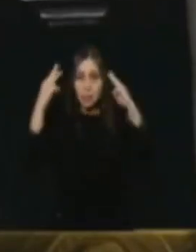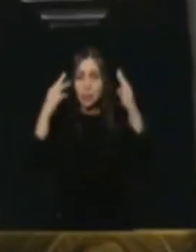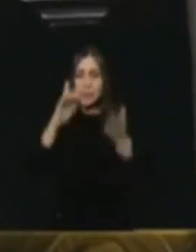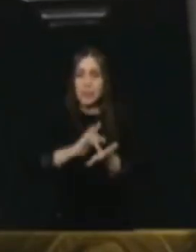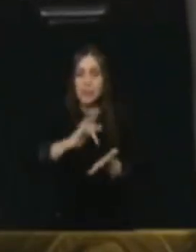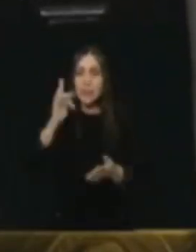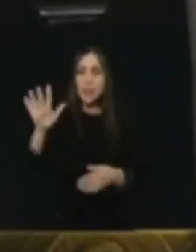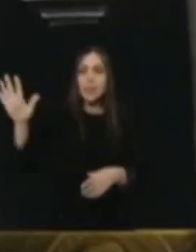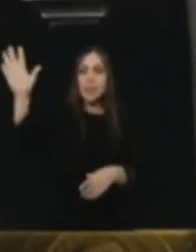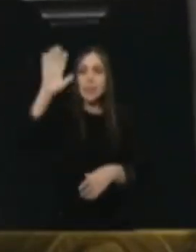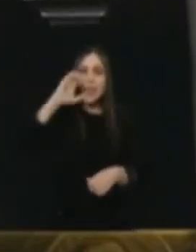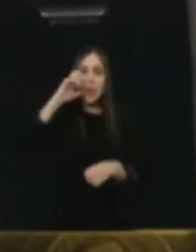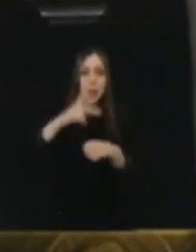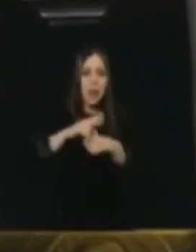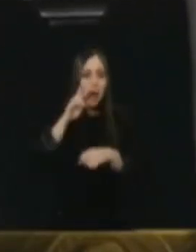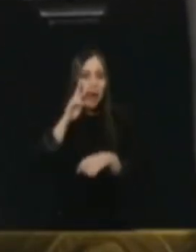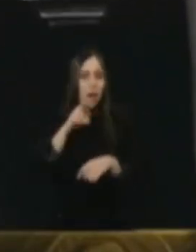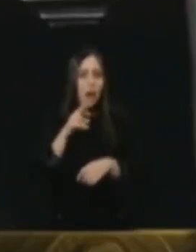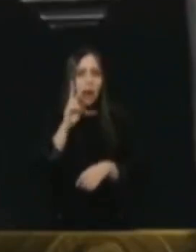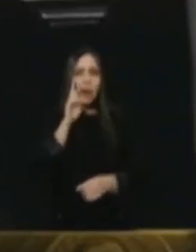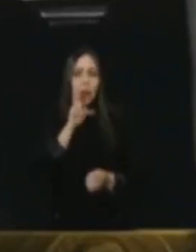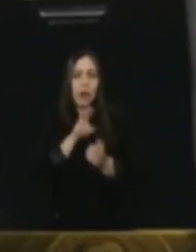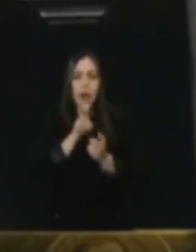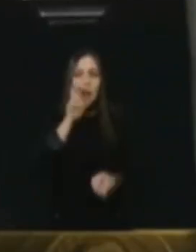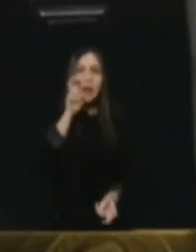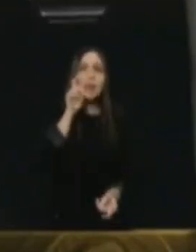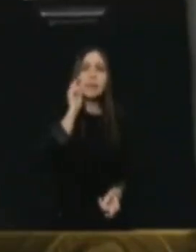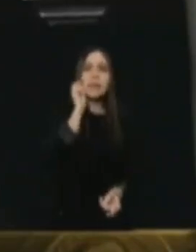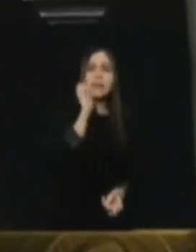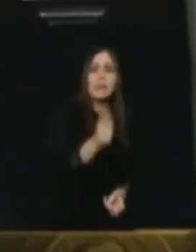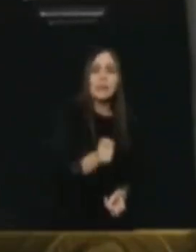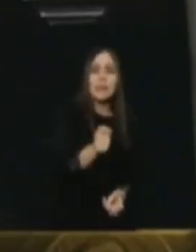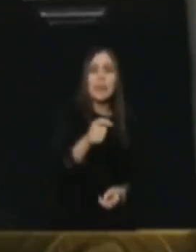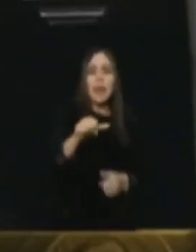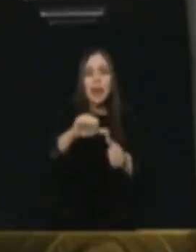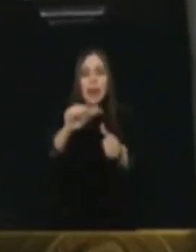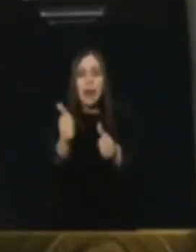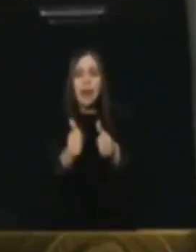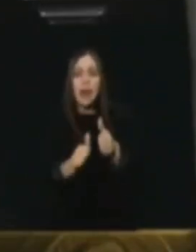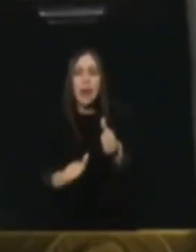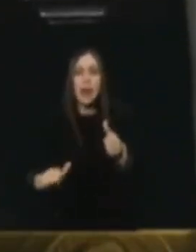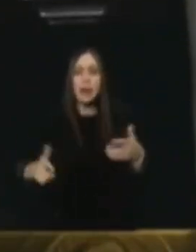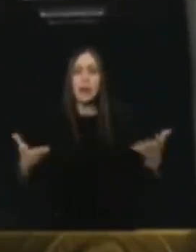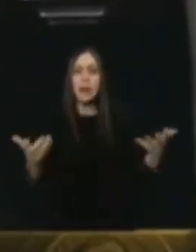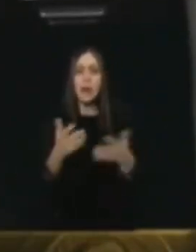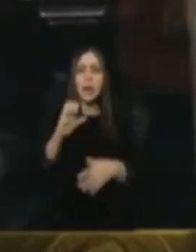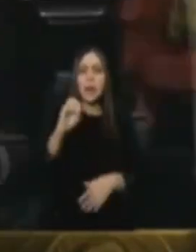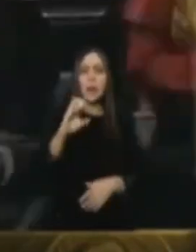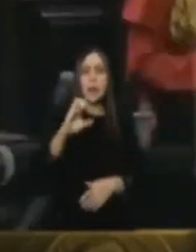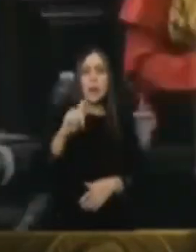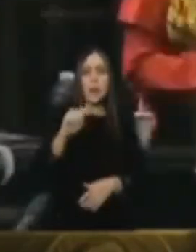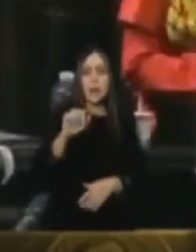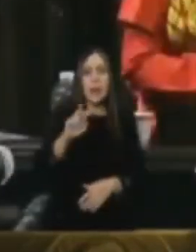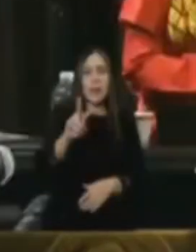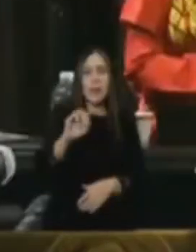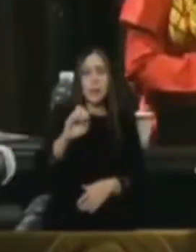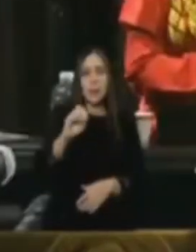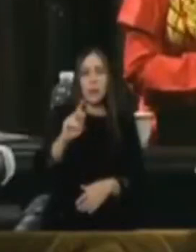que Octavio Paz ponderó en Ensayos Luminosos y en su